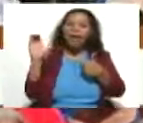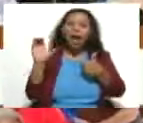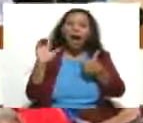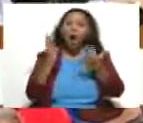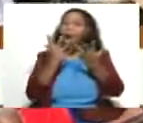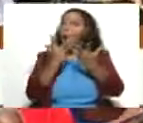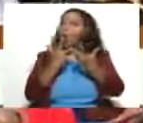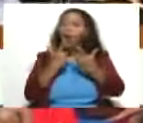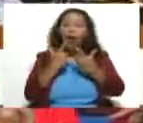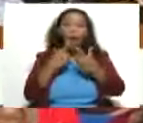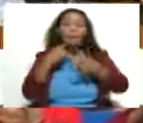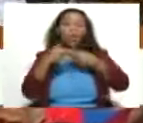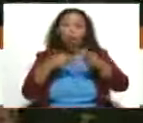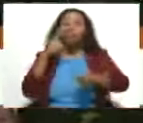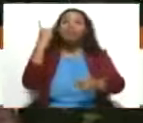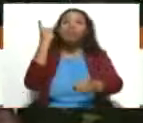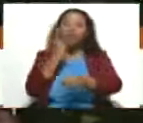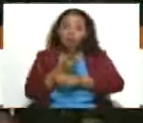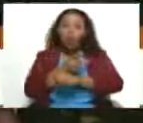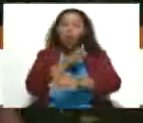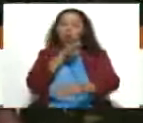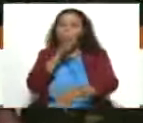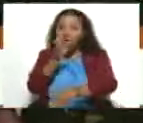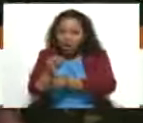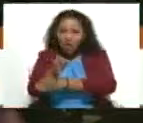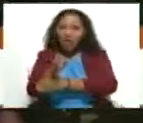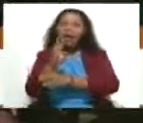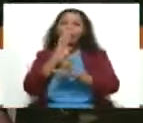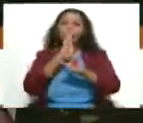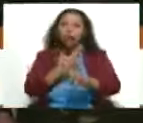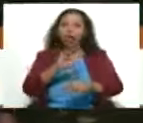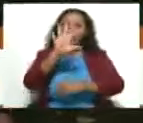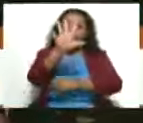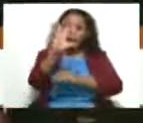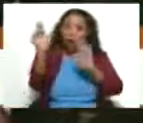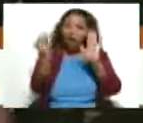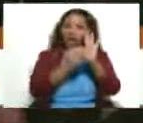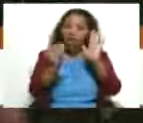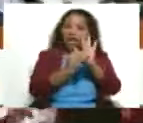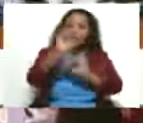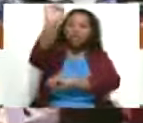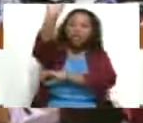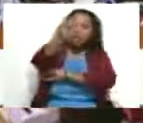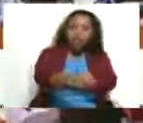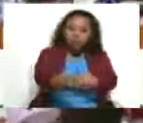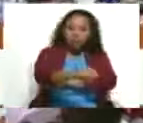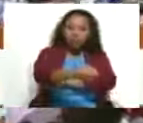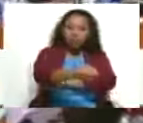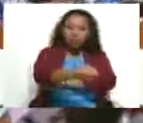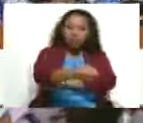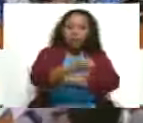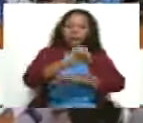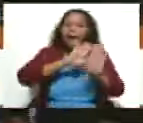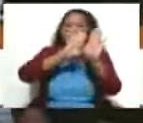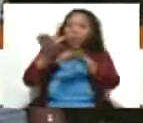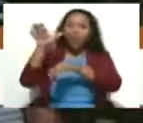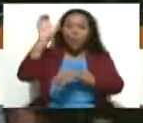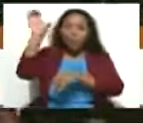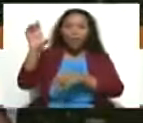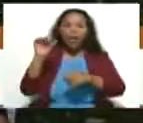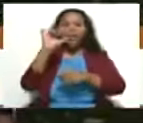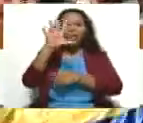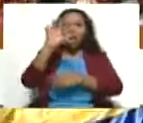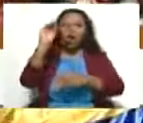político, debemos responder 5 veces, sí. 5 veces sí. Por la patria, 5 veces